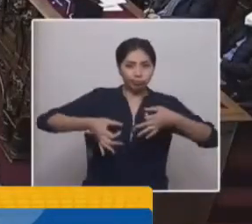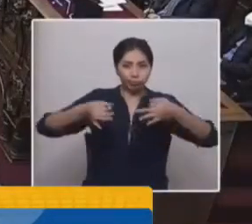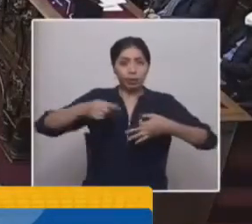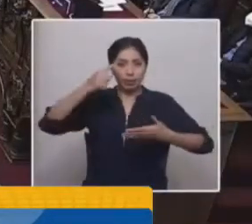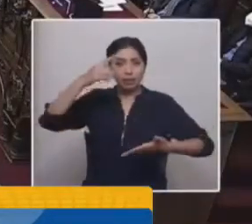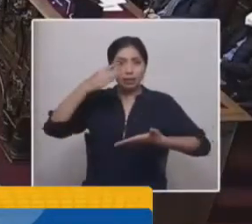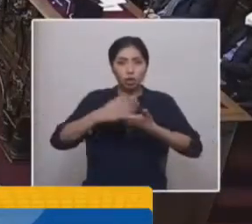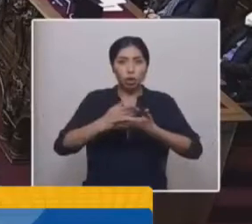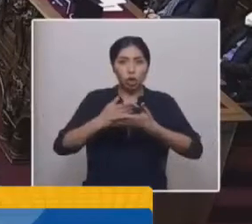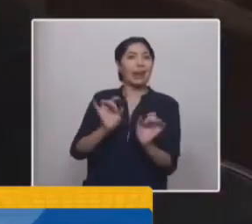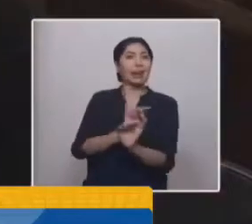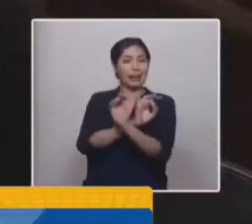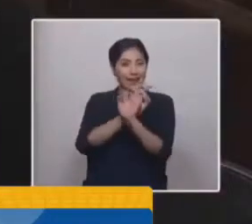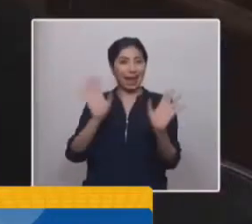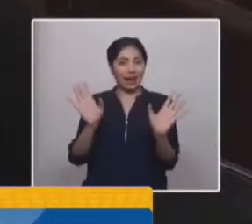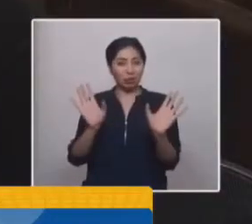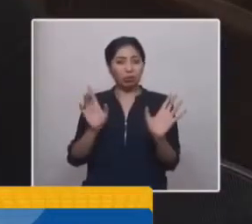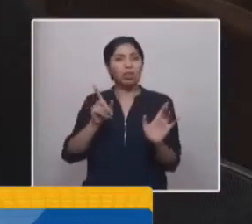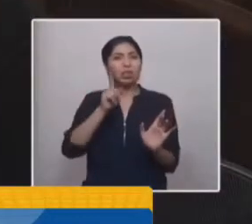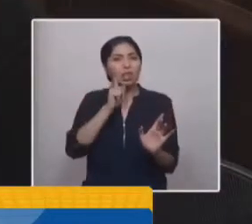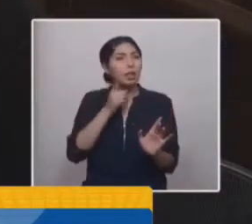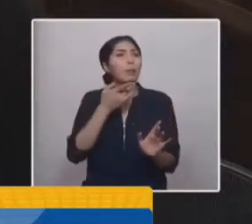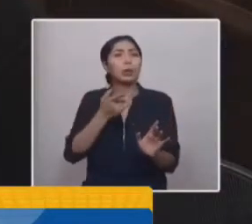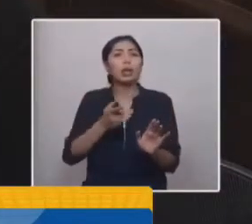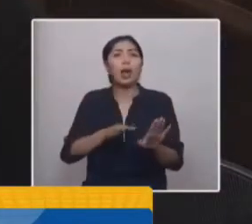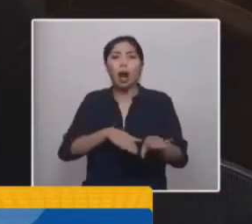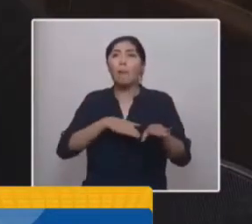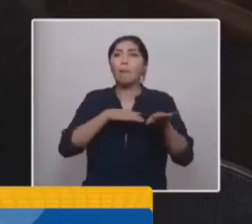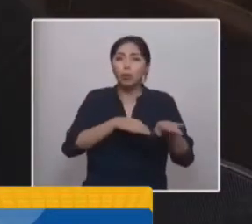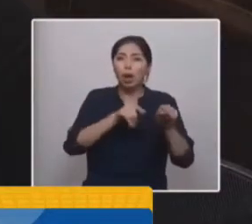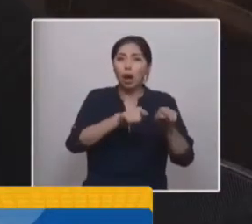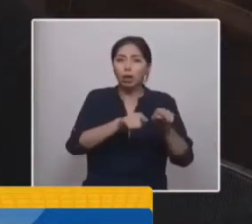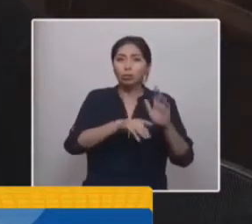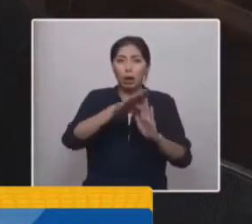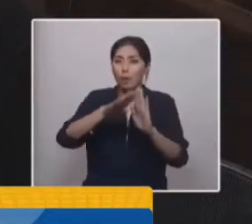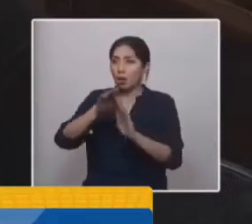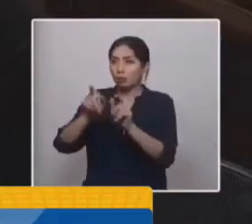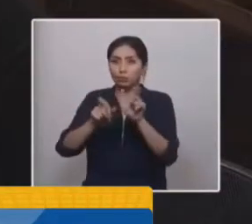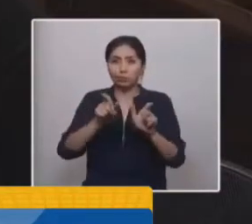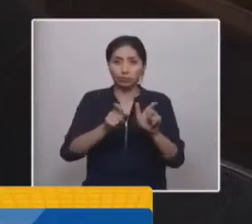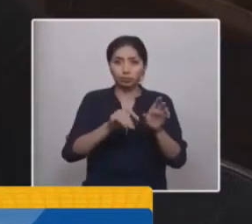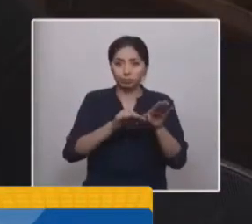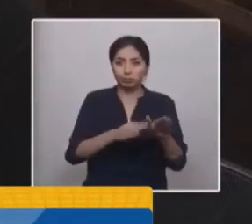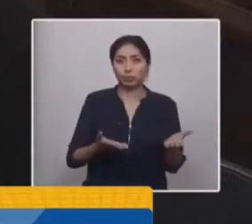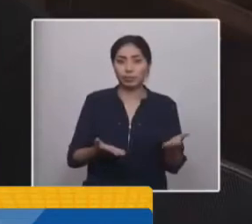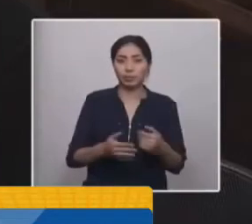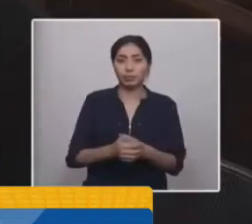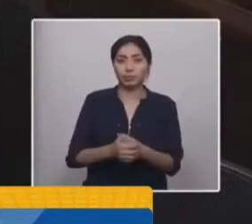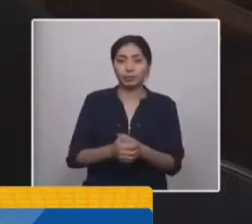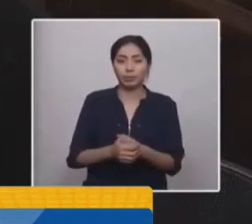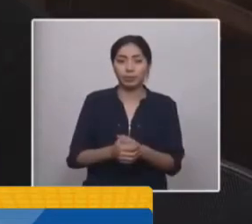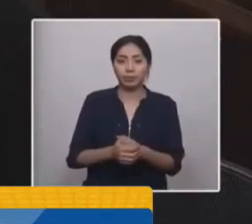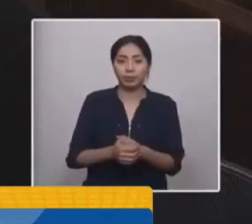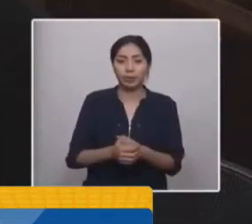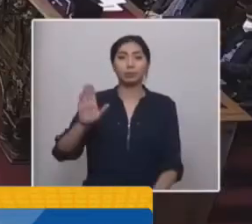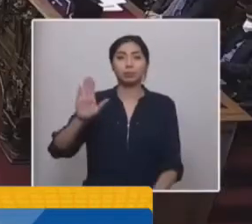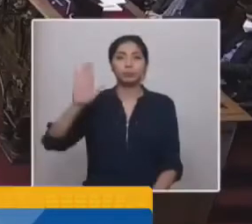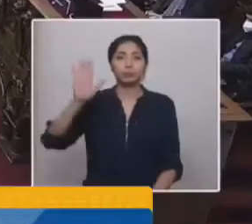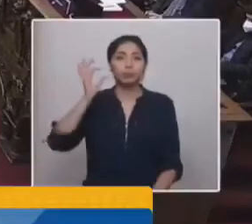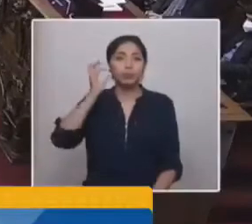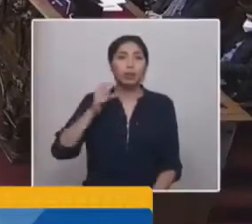señal bastante preocupante que, considerando que la libertad de enseñanza está consagrada en la actual Constitución, pero más aún,